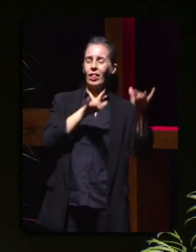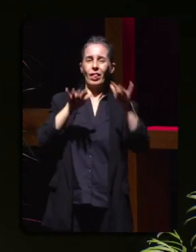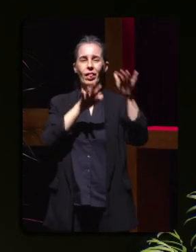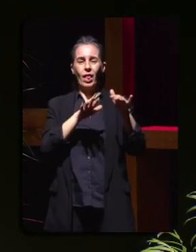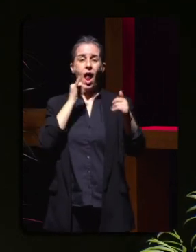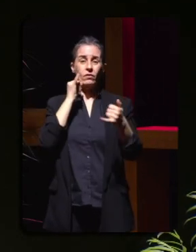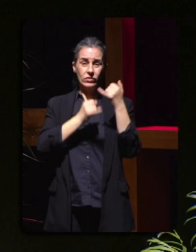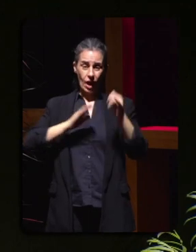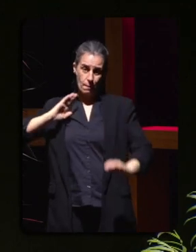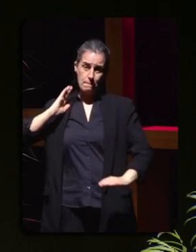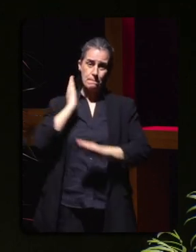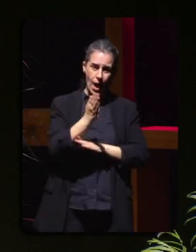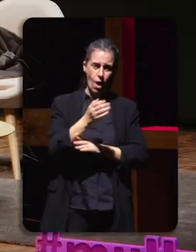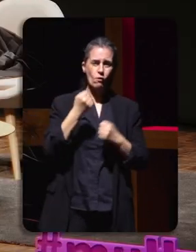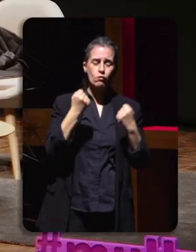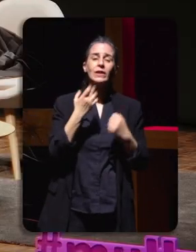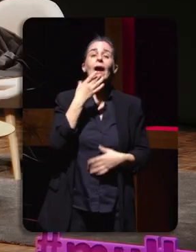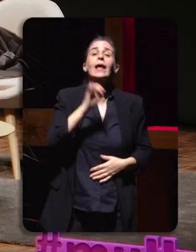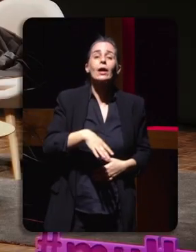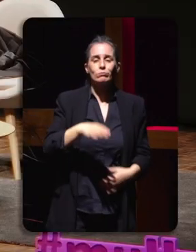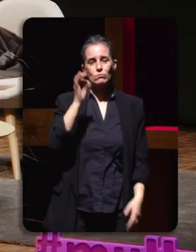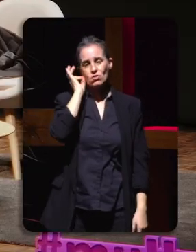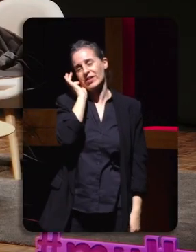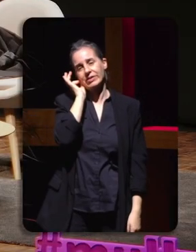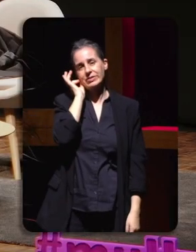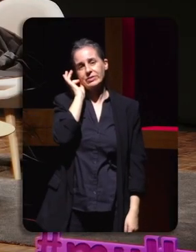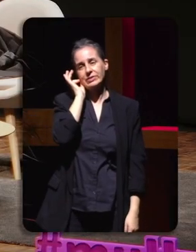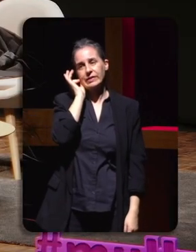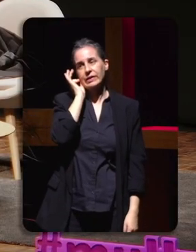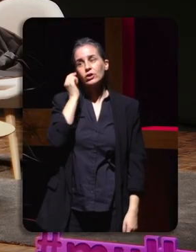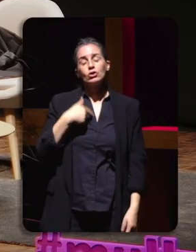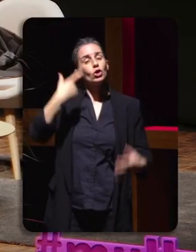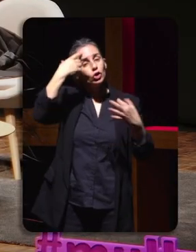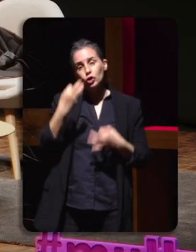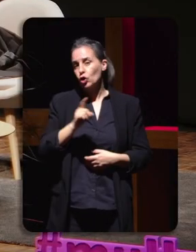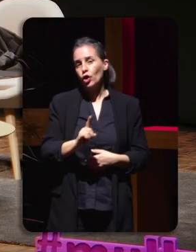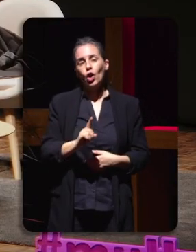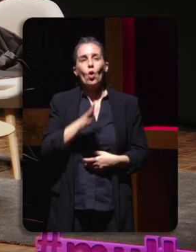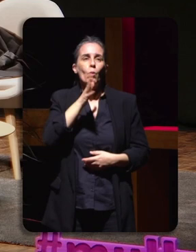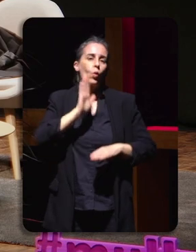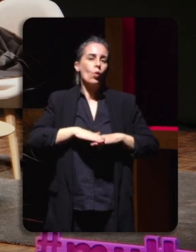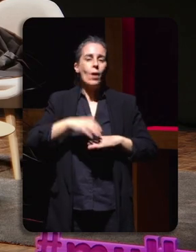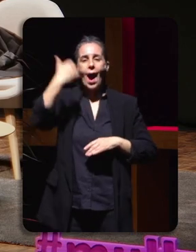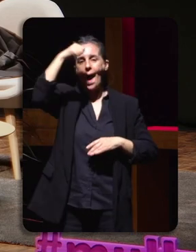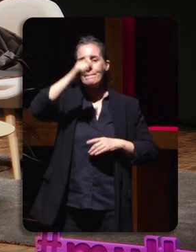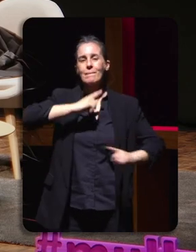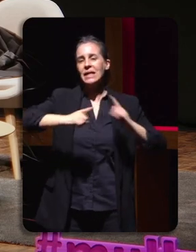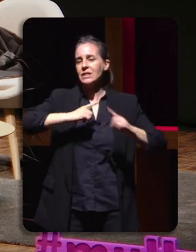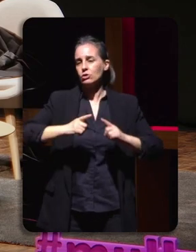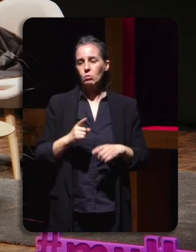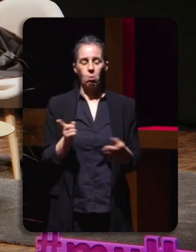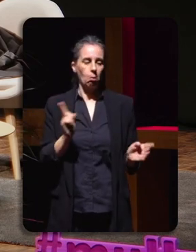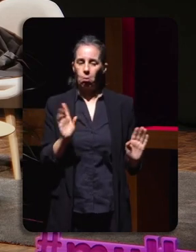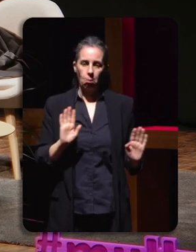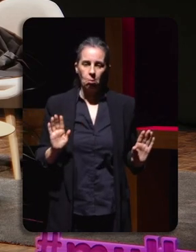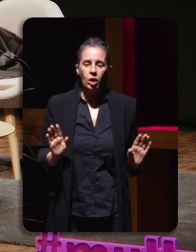es una fijación que tienen pero no yo no creo que sea ni siquiera por machismo porque dices Ah qué machistas son no no no